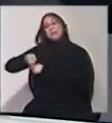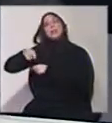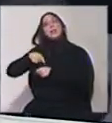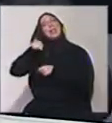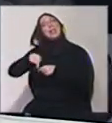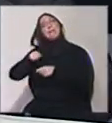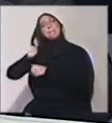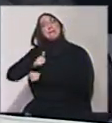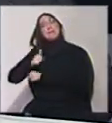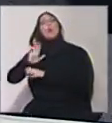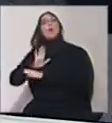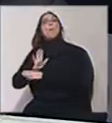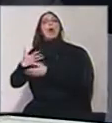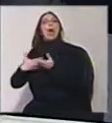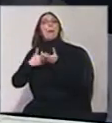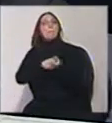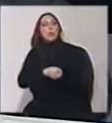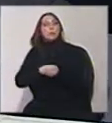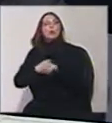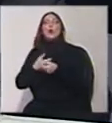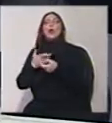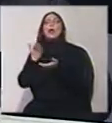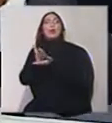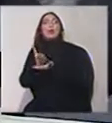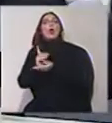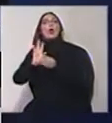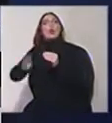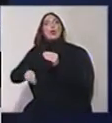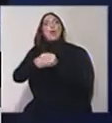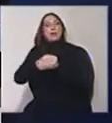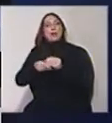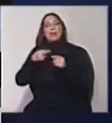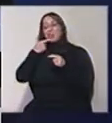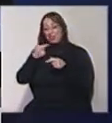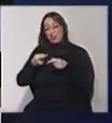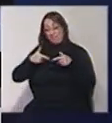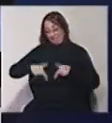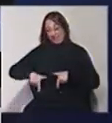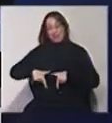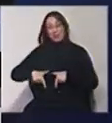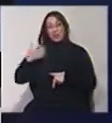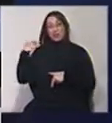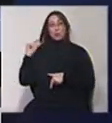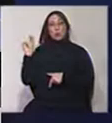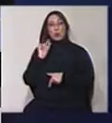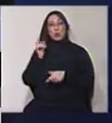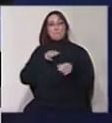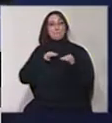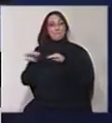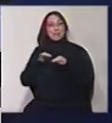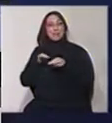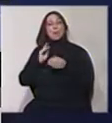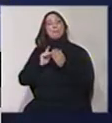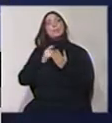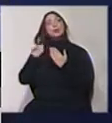apoyo, en una función de contribución, de complementación. Lo que dijo el ministro en el informe que escuchamos hace un rato cuando explicaba este proyecto de ley